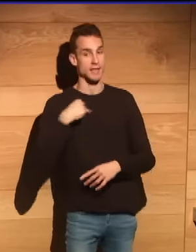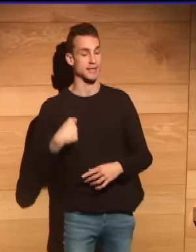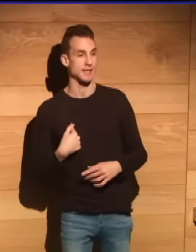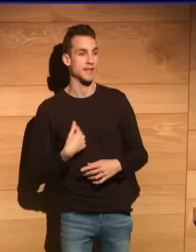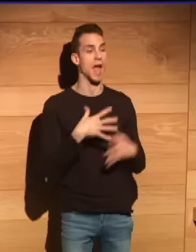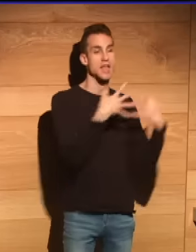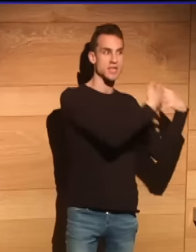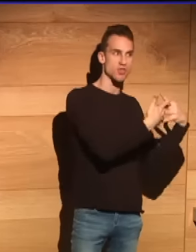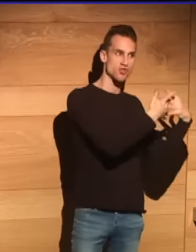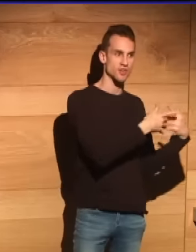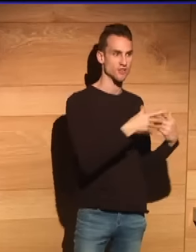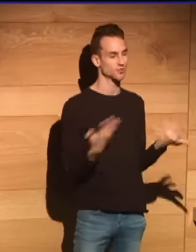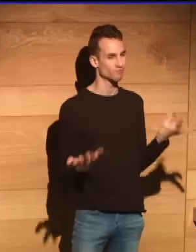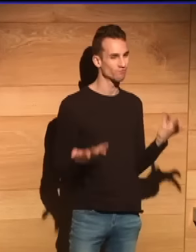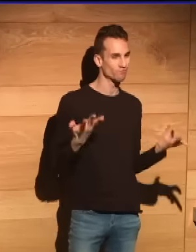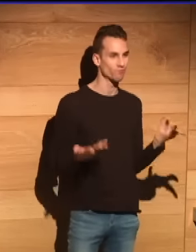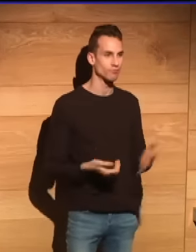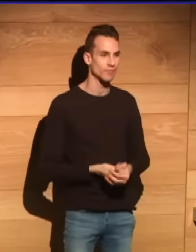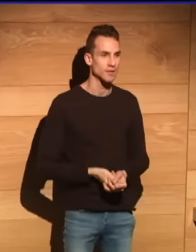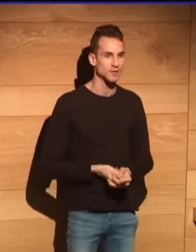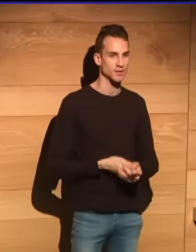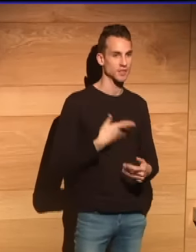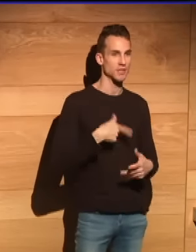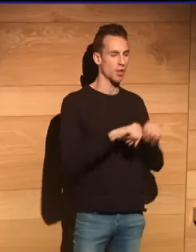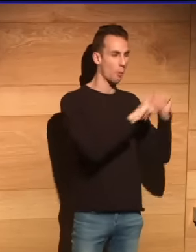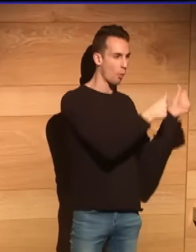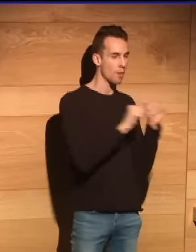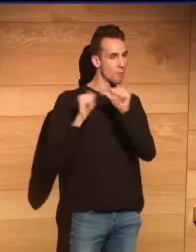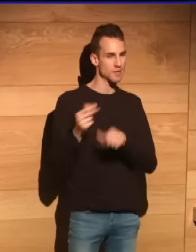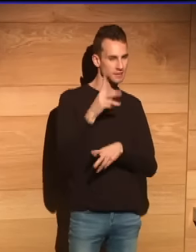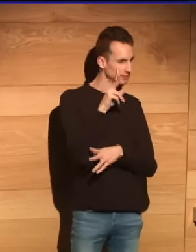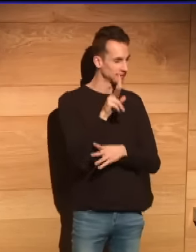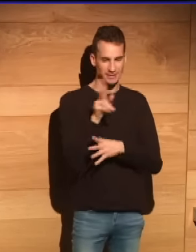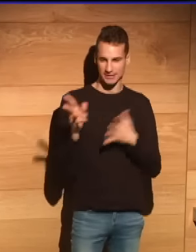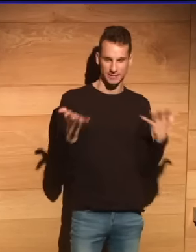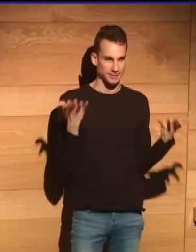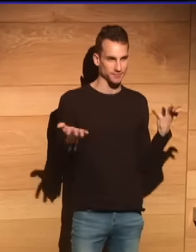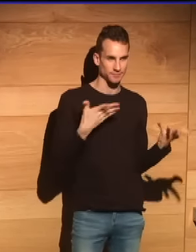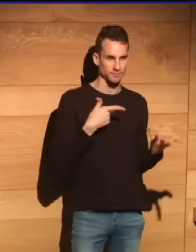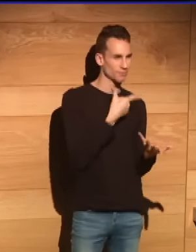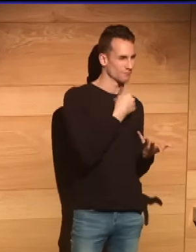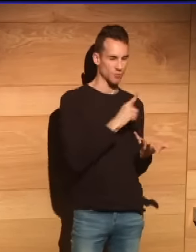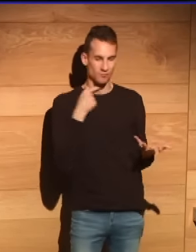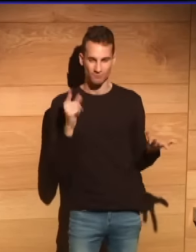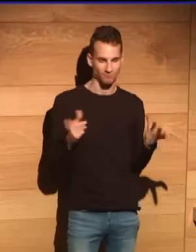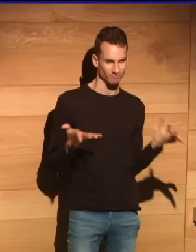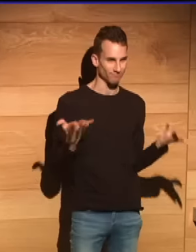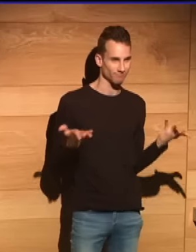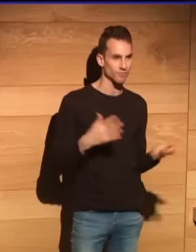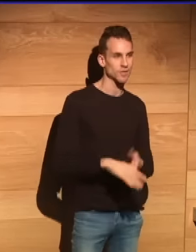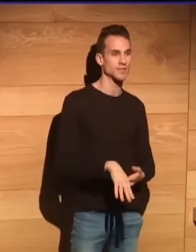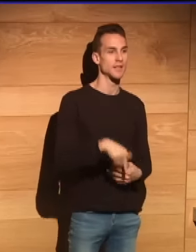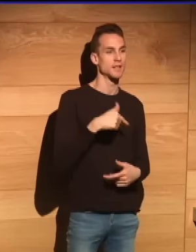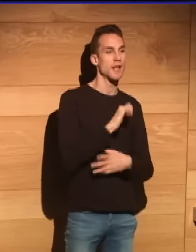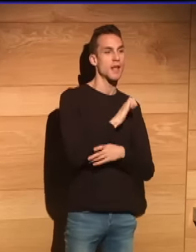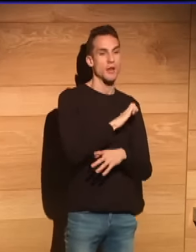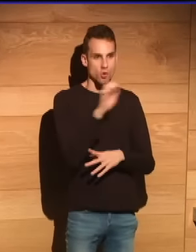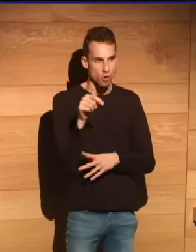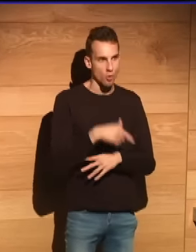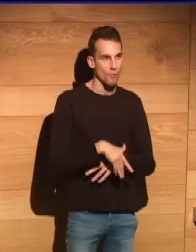los cuales nosotros tampoco nos vemos nada reflejados, ¿no? El desarrollo de la inteligencia artificial a nivel mundial para nada va a ser uniforme. El modelo que